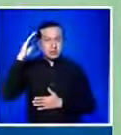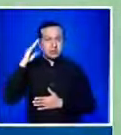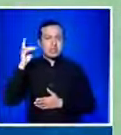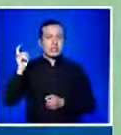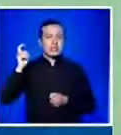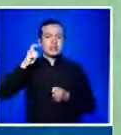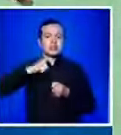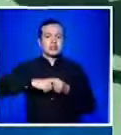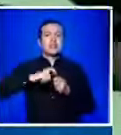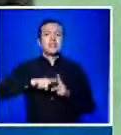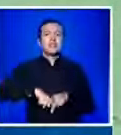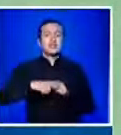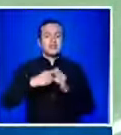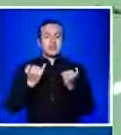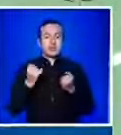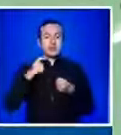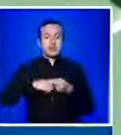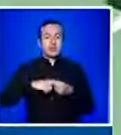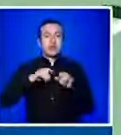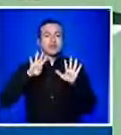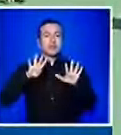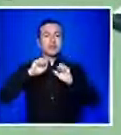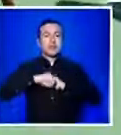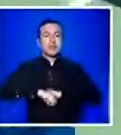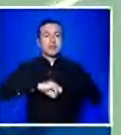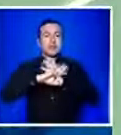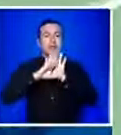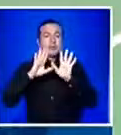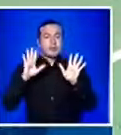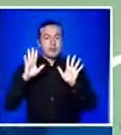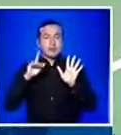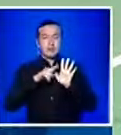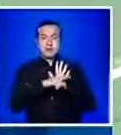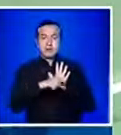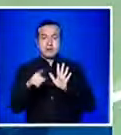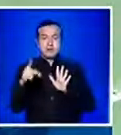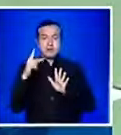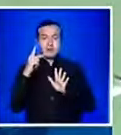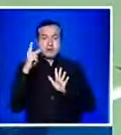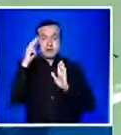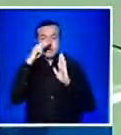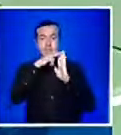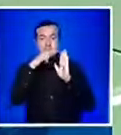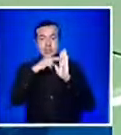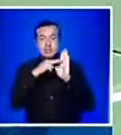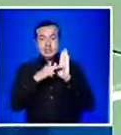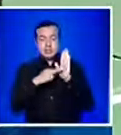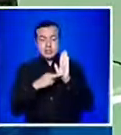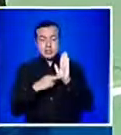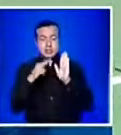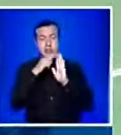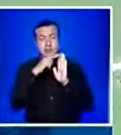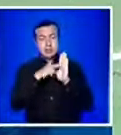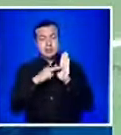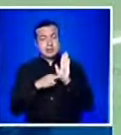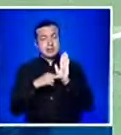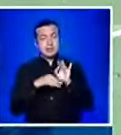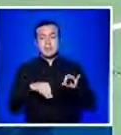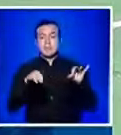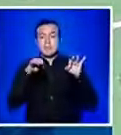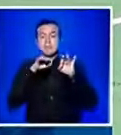inscripciones inician el día de hoy desde las 9 de la mañana. Ahí están los requisitos que se necesita dentro de eso. Lo más